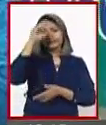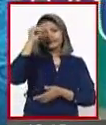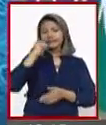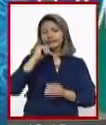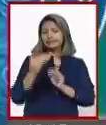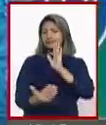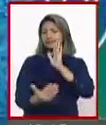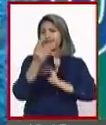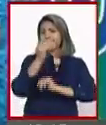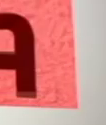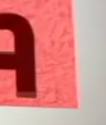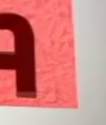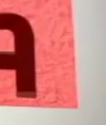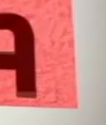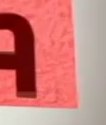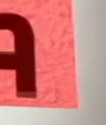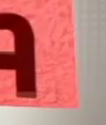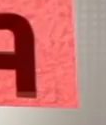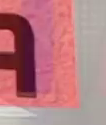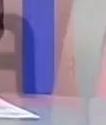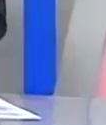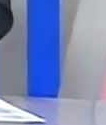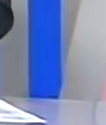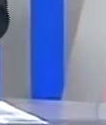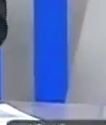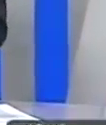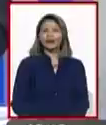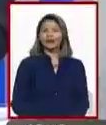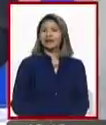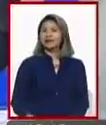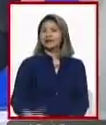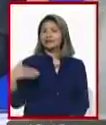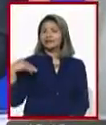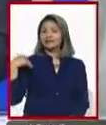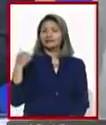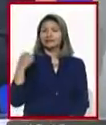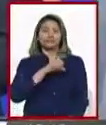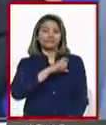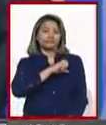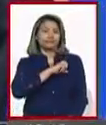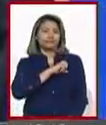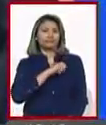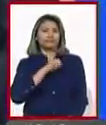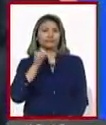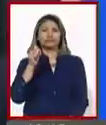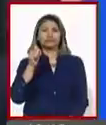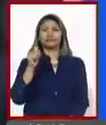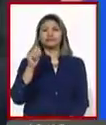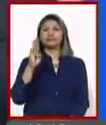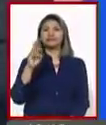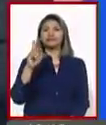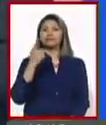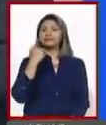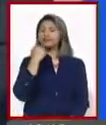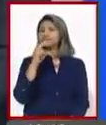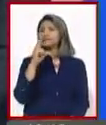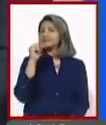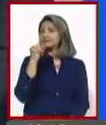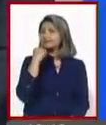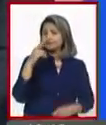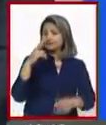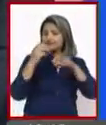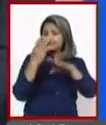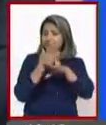puesta ante las autoridades correspondientes. El comandante general de la policía, Abel de la Barra, aseguró que no se descarta